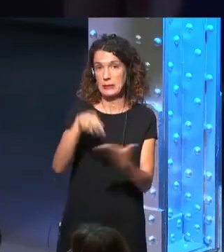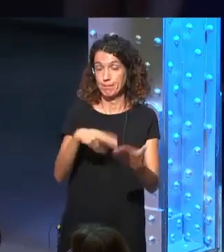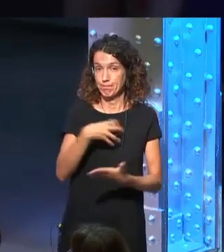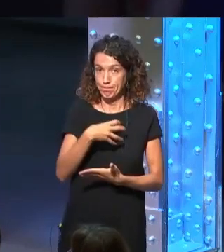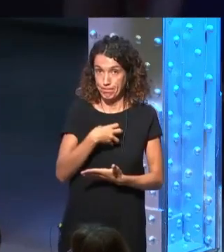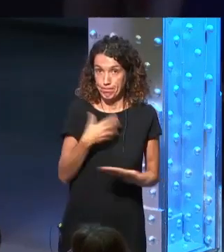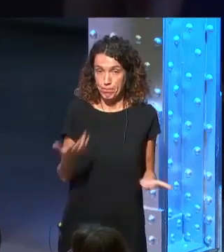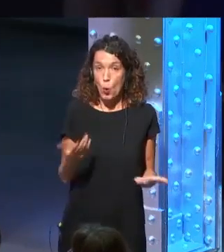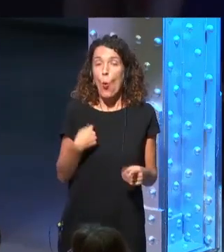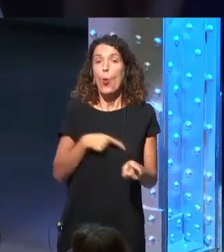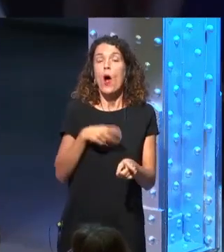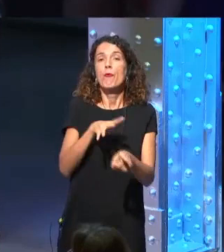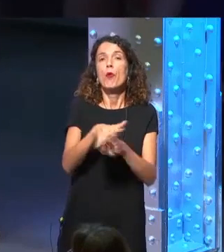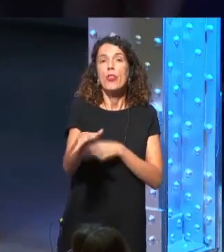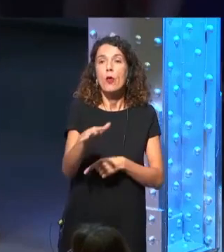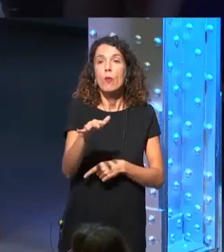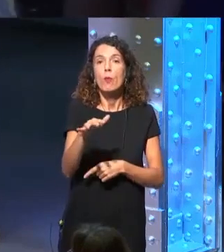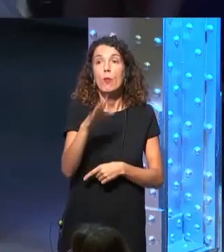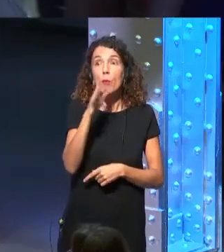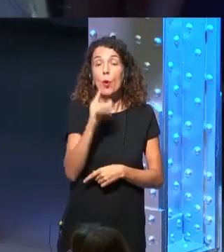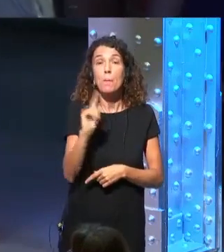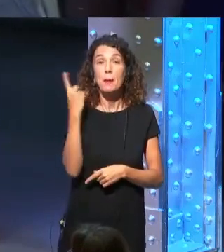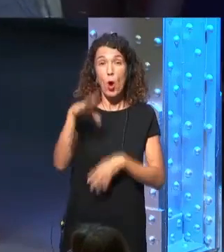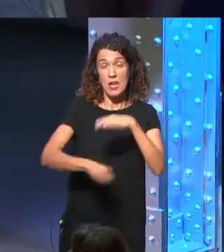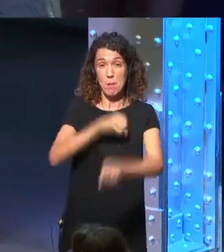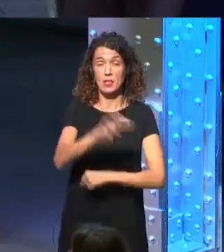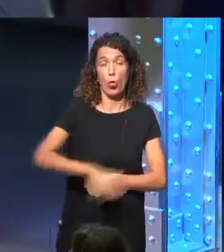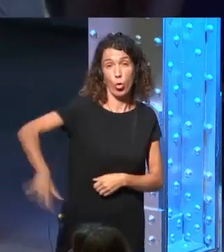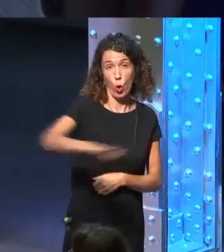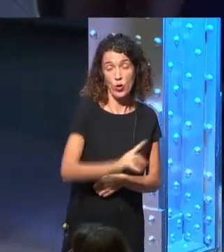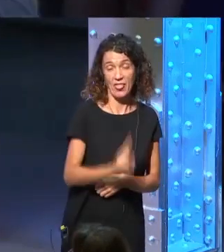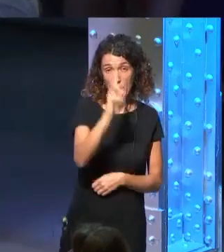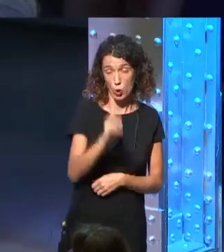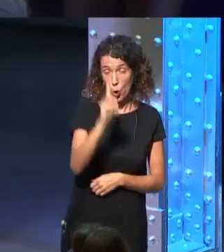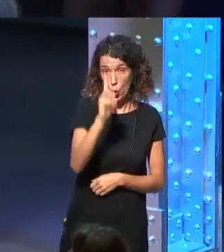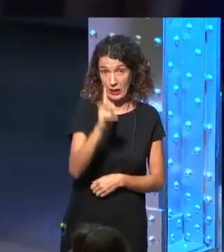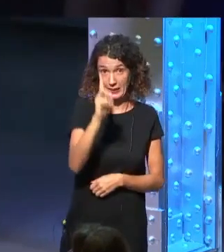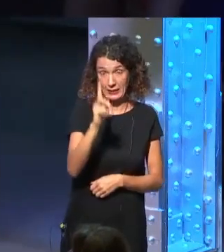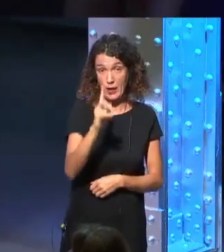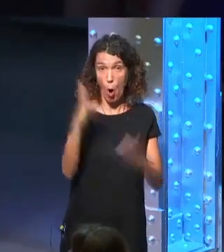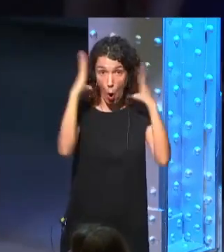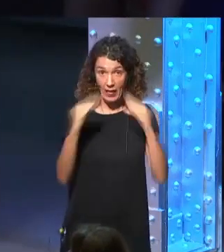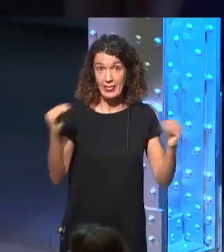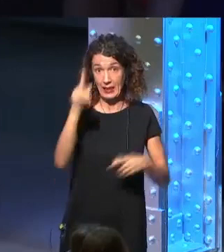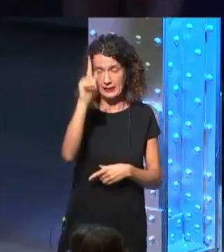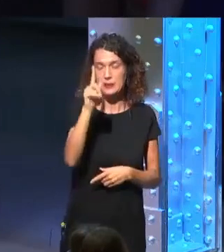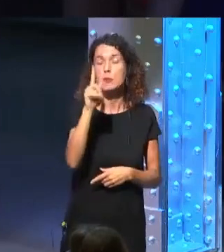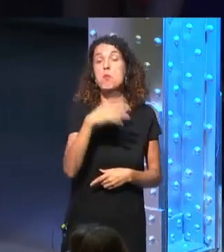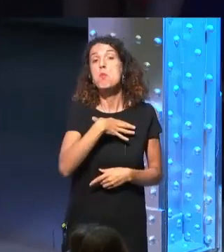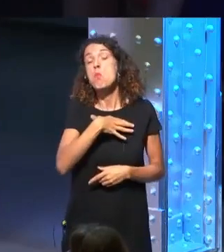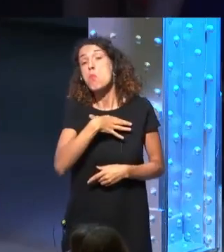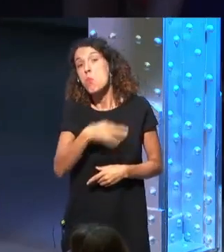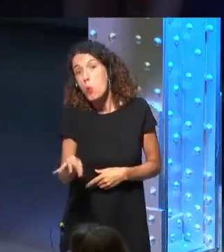que están influidos también por los primeros invasores de la zona del norte, que eran holandeses. Así que quizá esto es